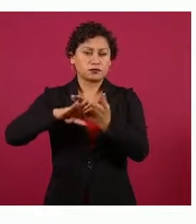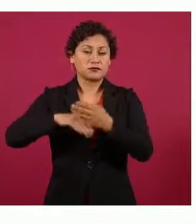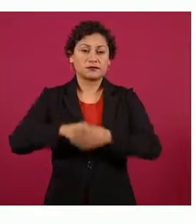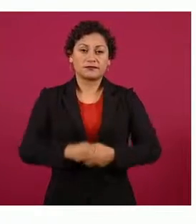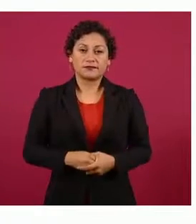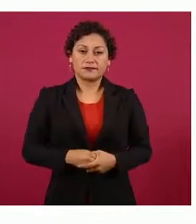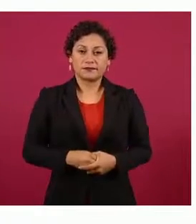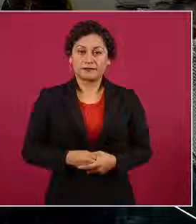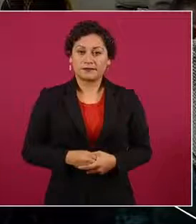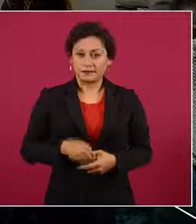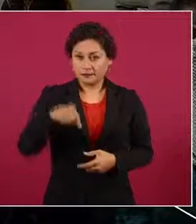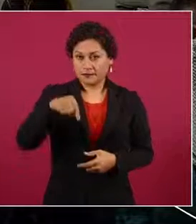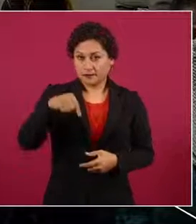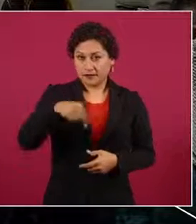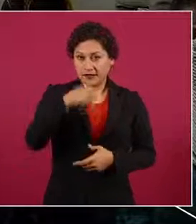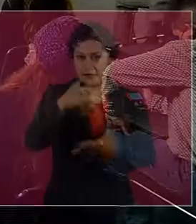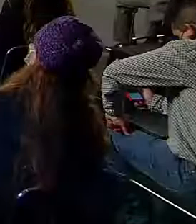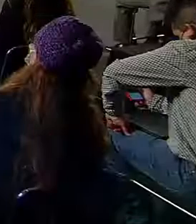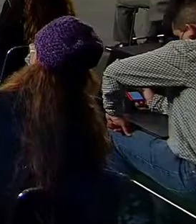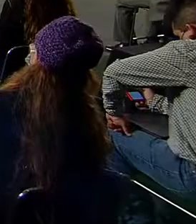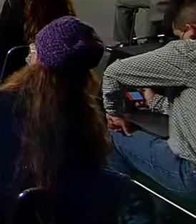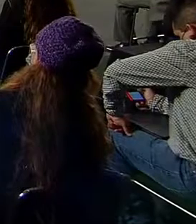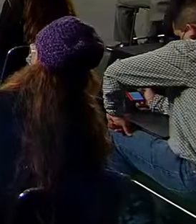Sobre todo aquí, en la capital,